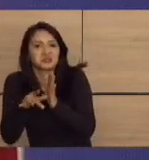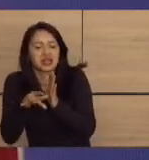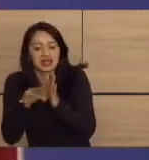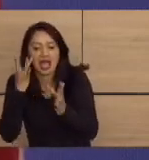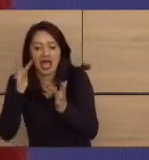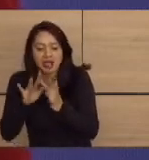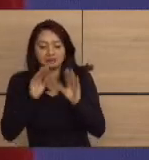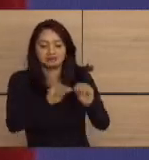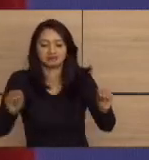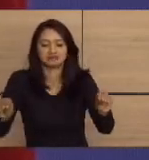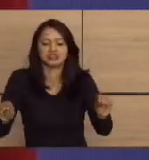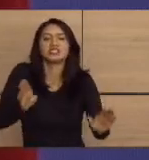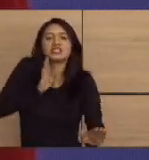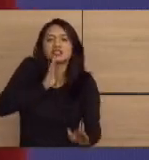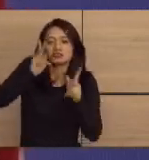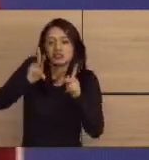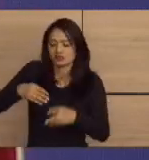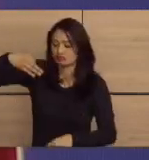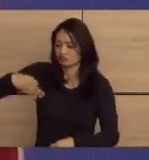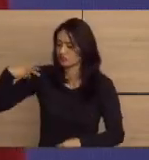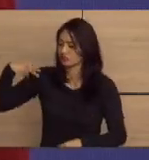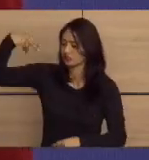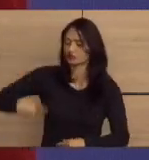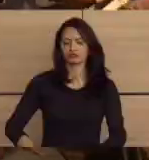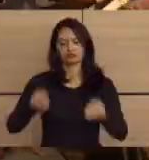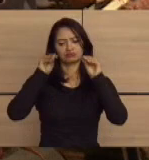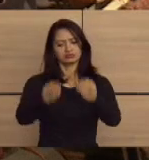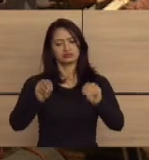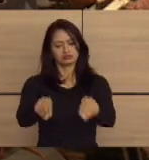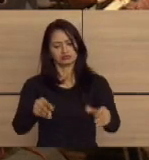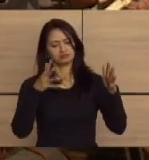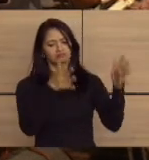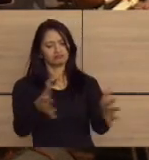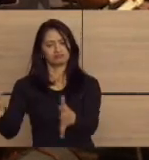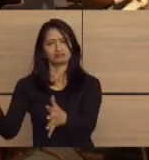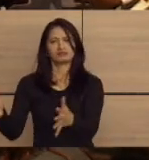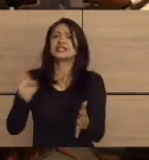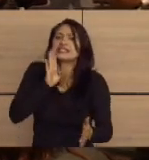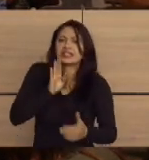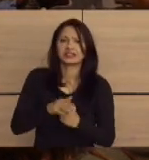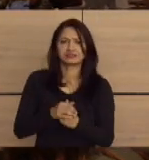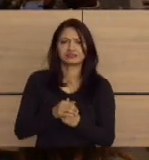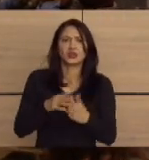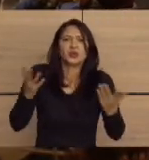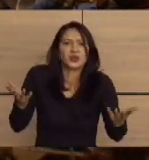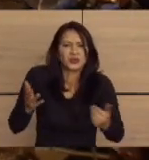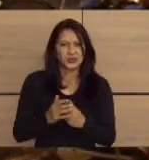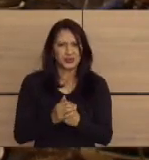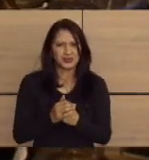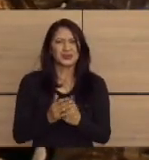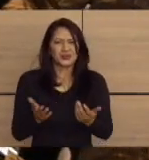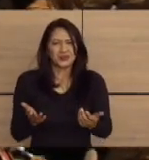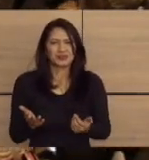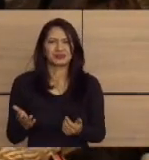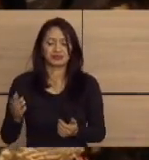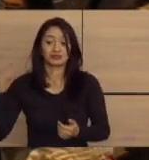Entonces, ¿quién va a enseñar historia? ¿Y qué se va a enseñar de historia? Una idea general que probablemente,